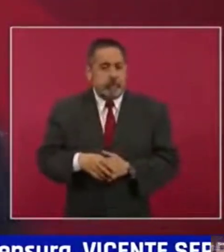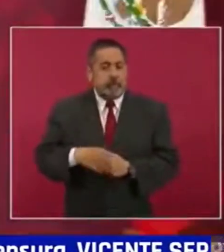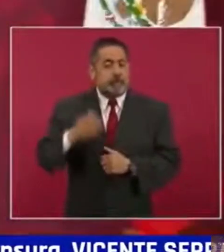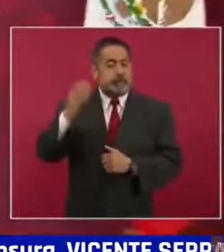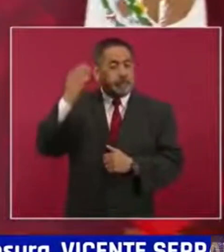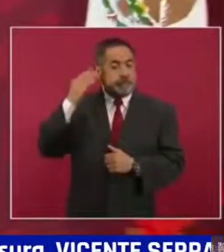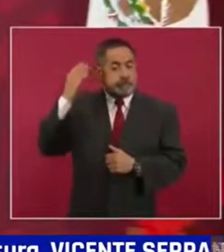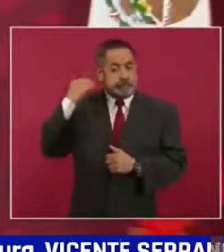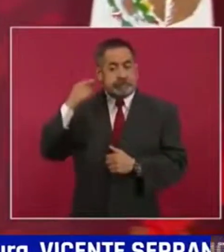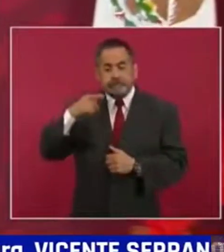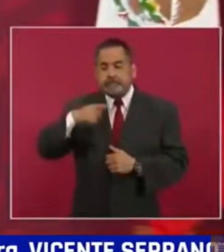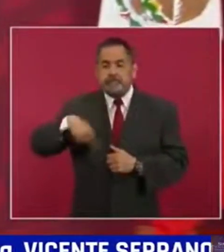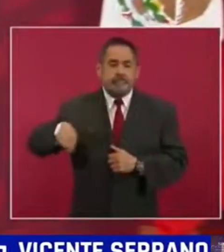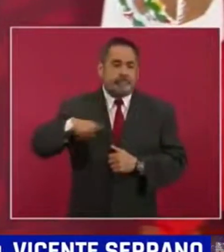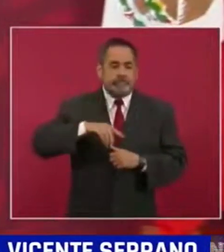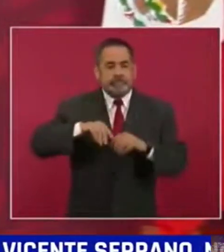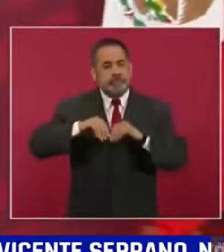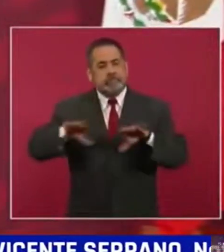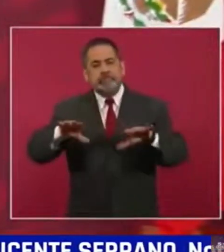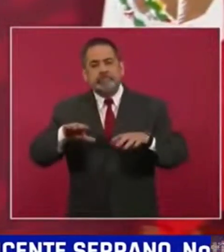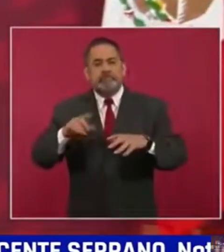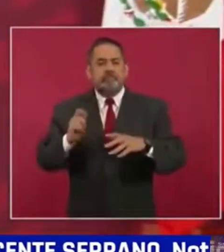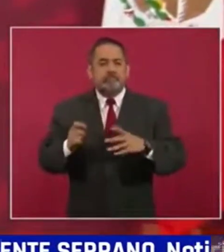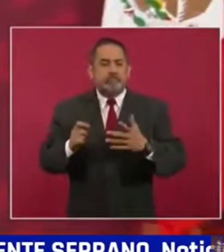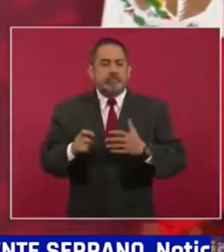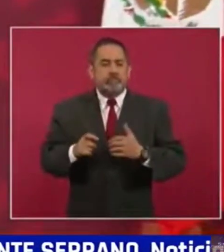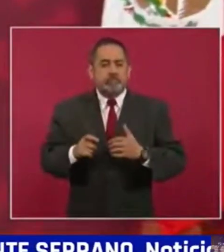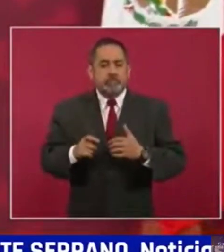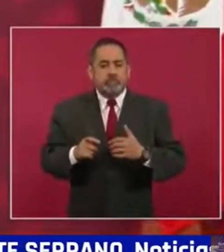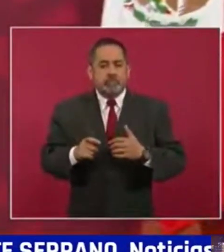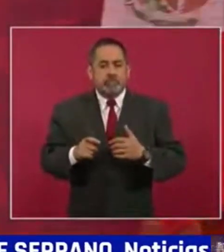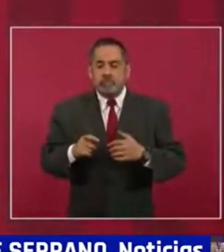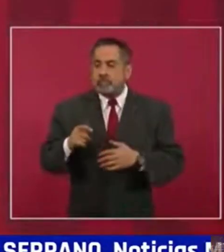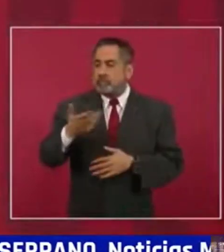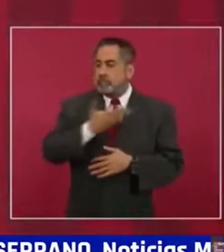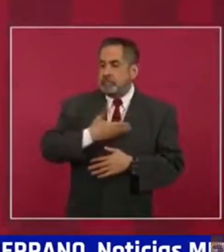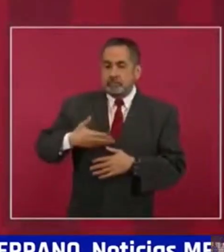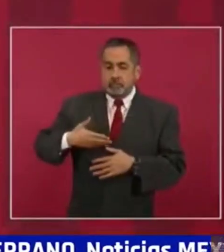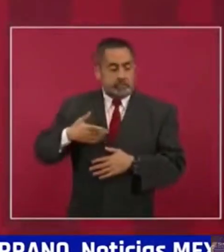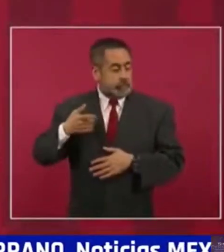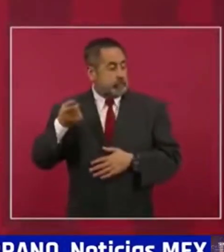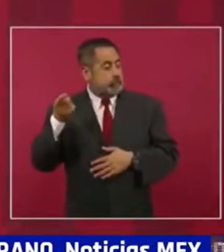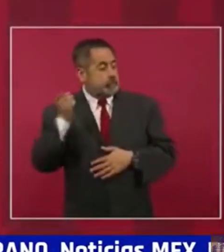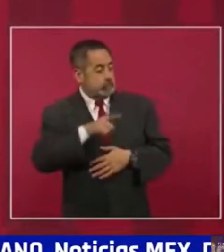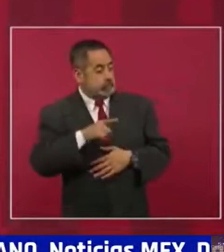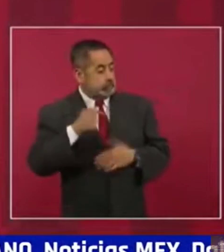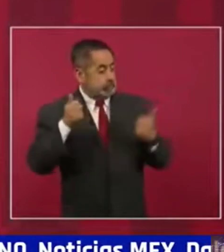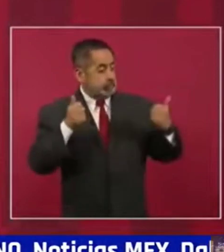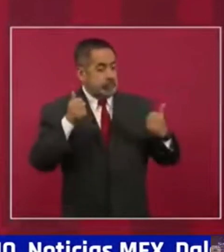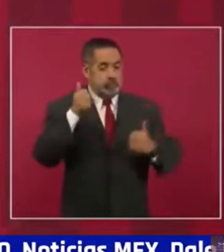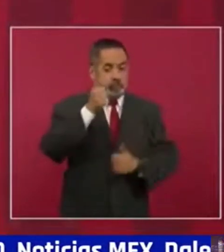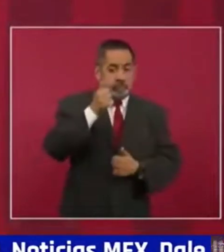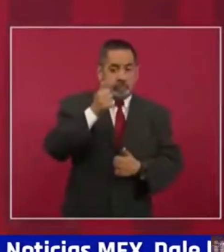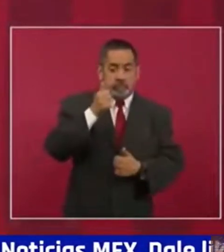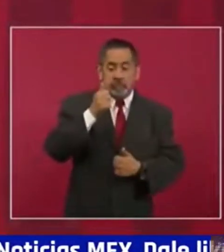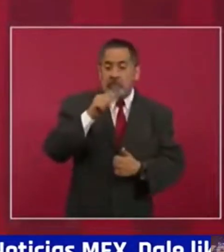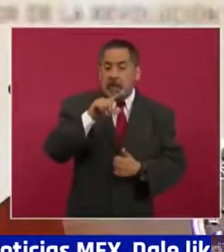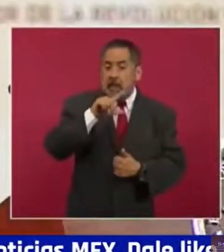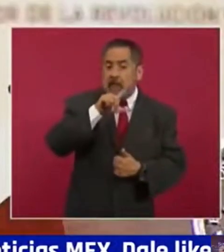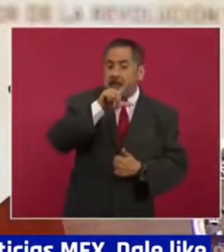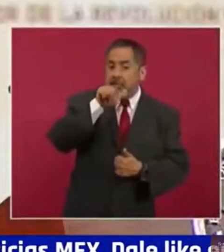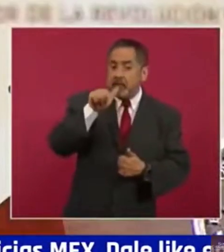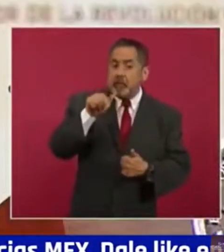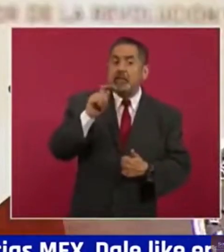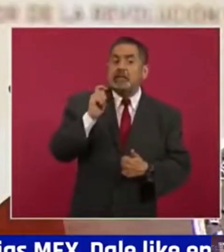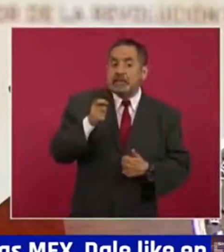esta consulta a la que también le han tratado de meter el pie, enviará al Congreso de la Unión, esta propuesta